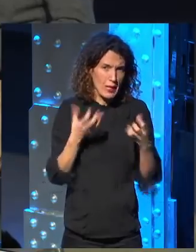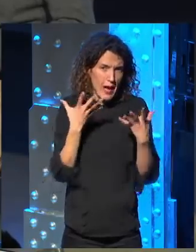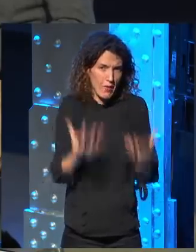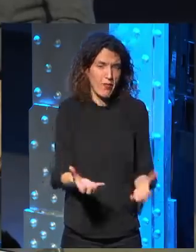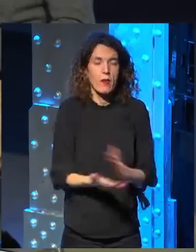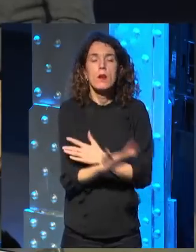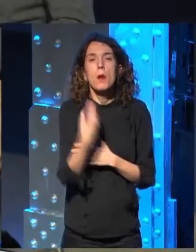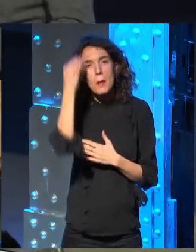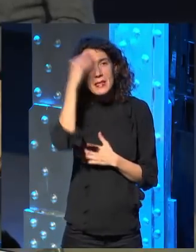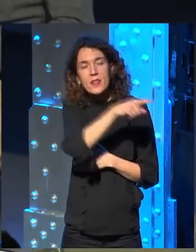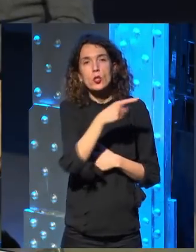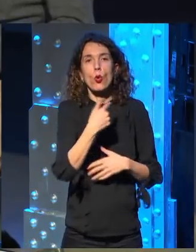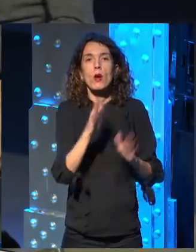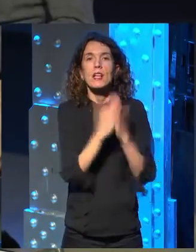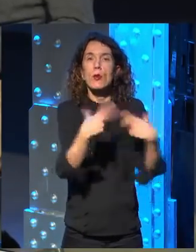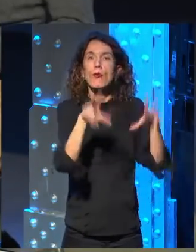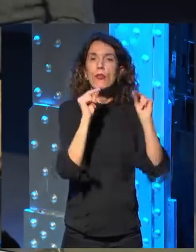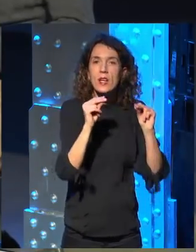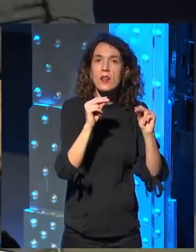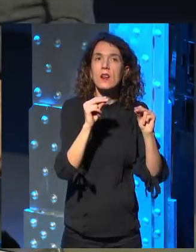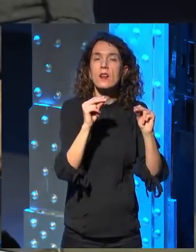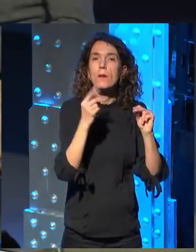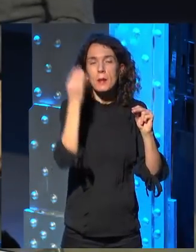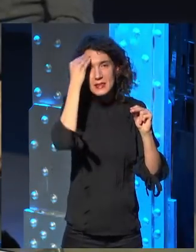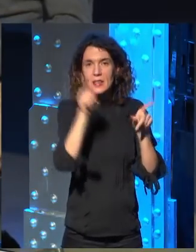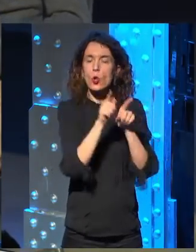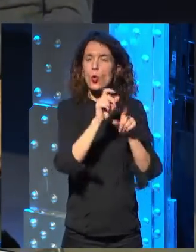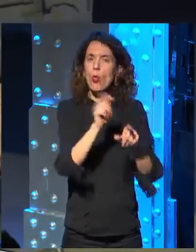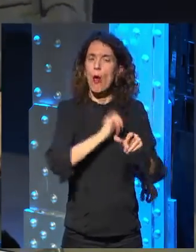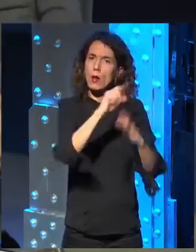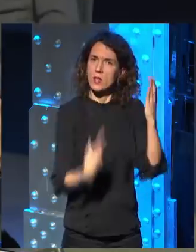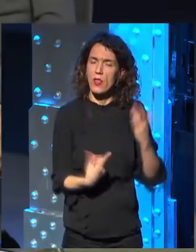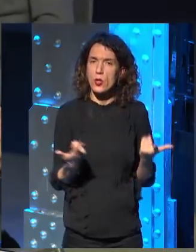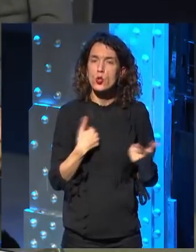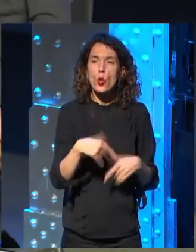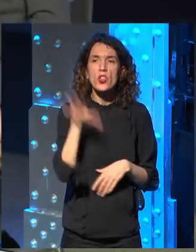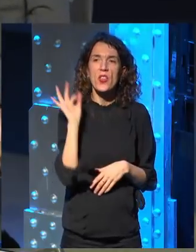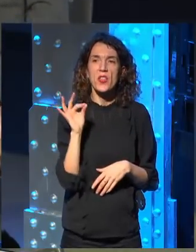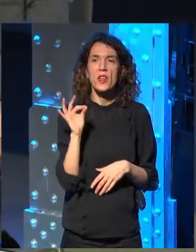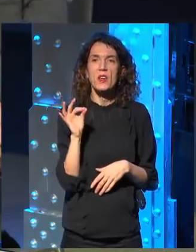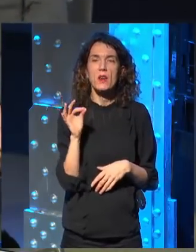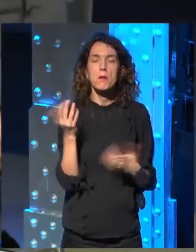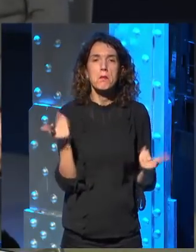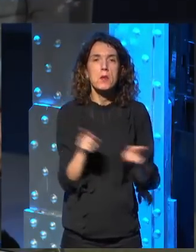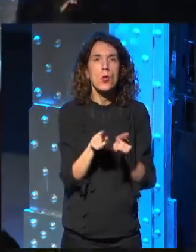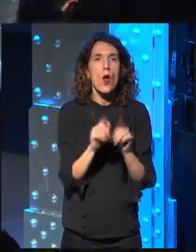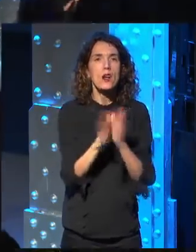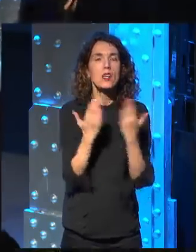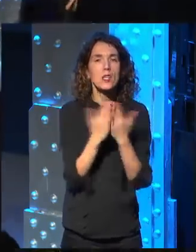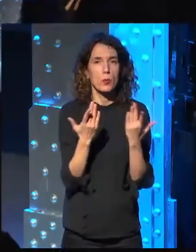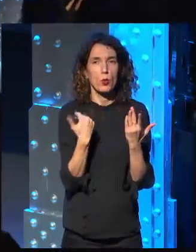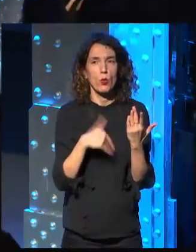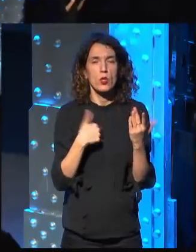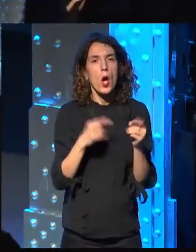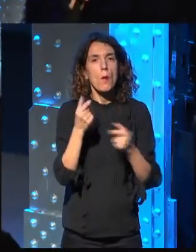decidiste que esto estaba inacabado y si te cansaste mucho? Pues lo decidí un poco. El libro, ya te digo,